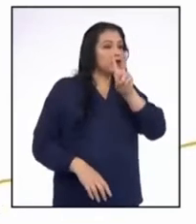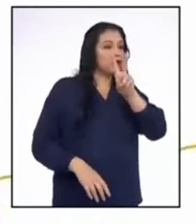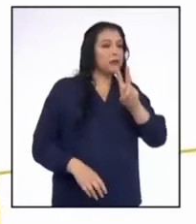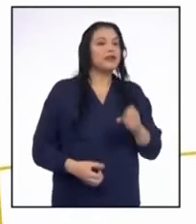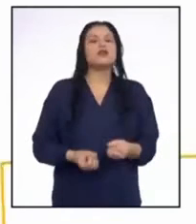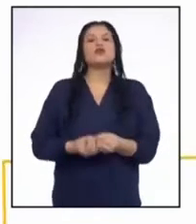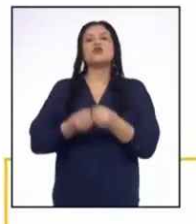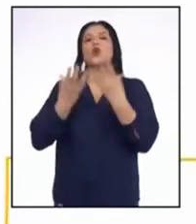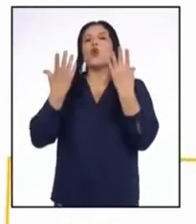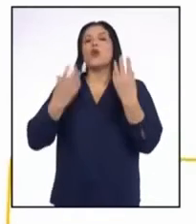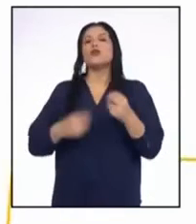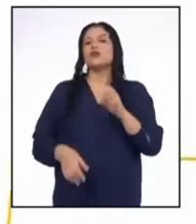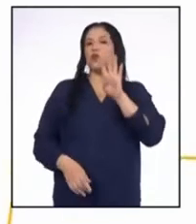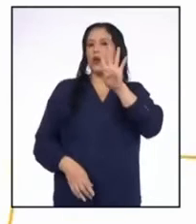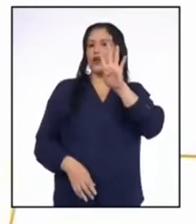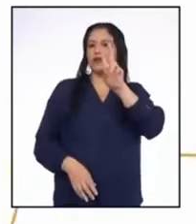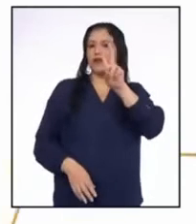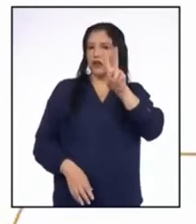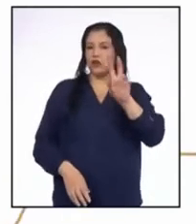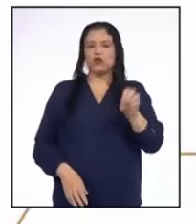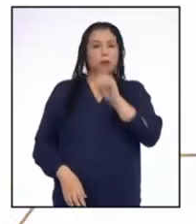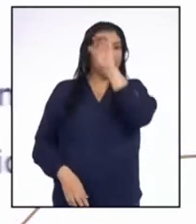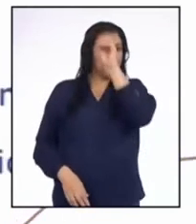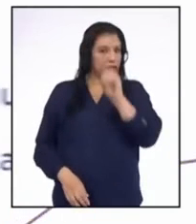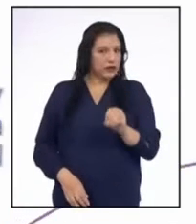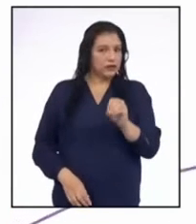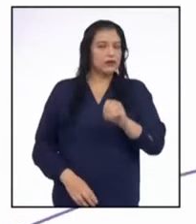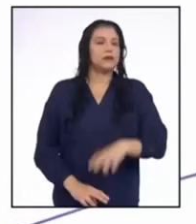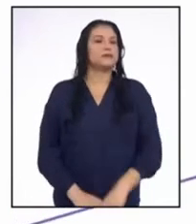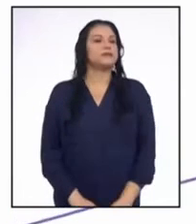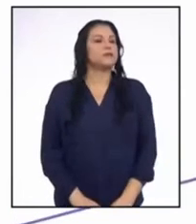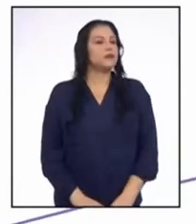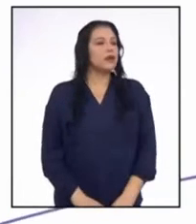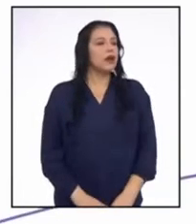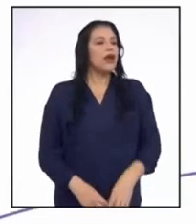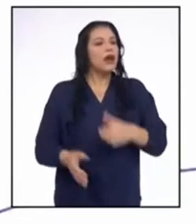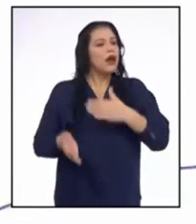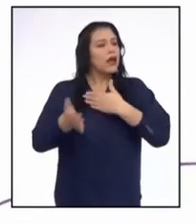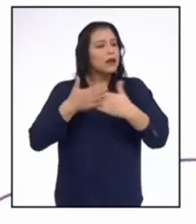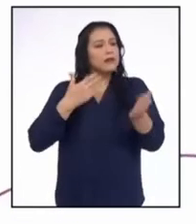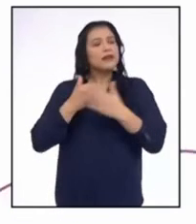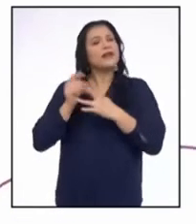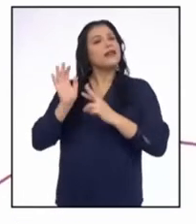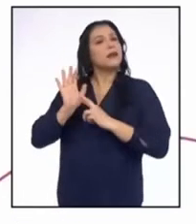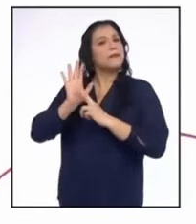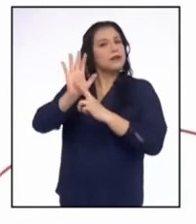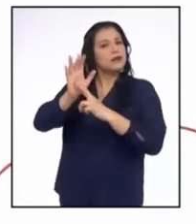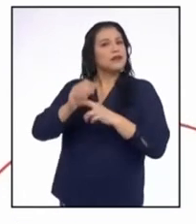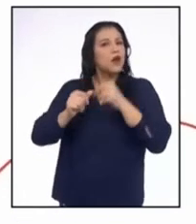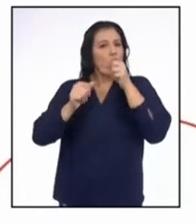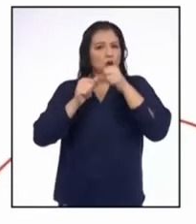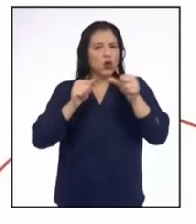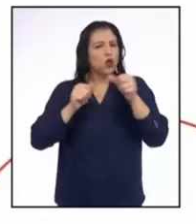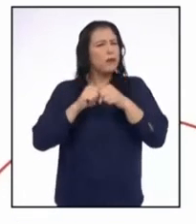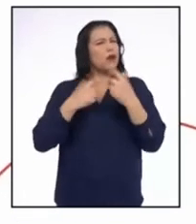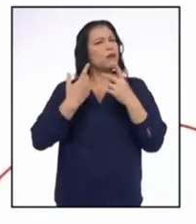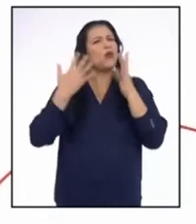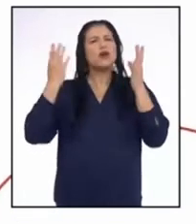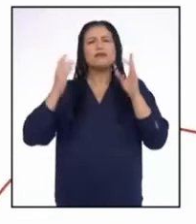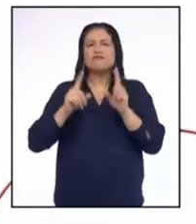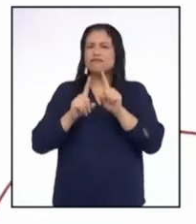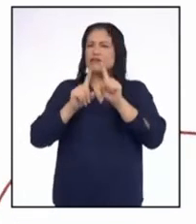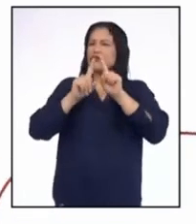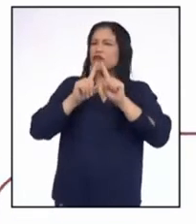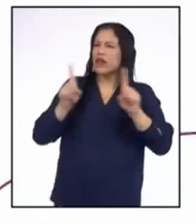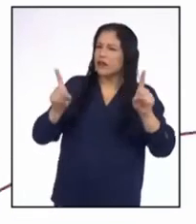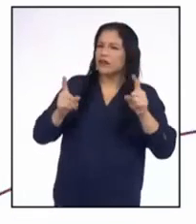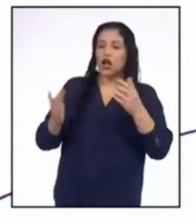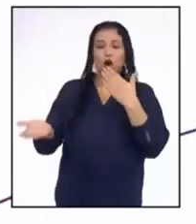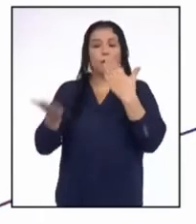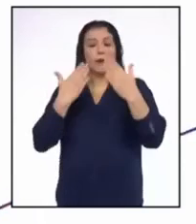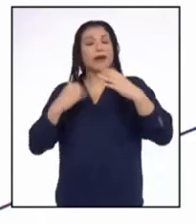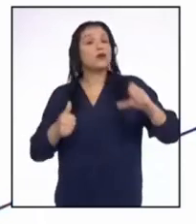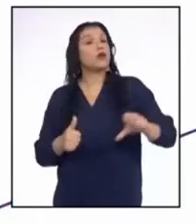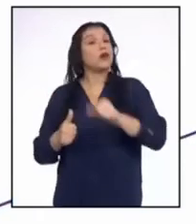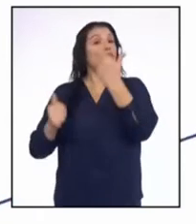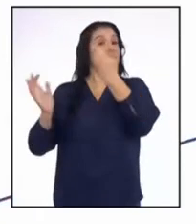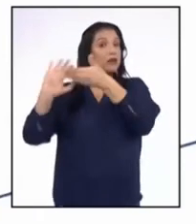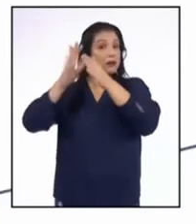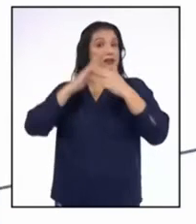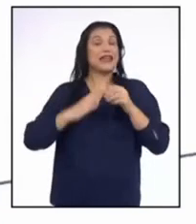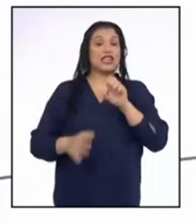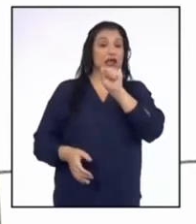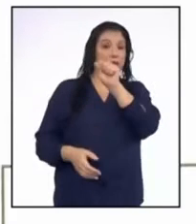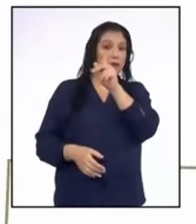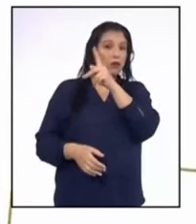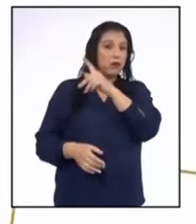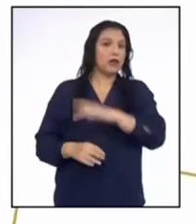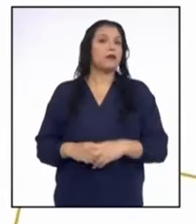de variación es del 42%. A pesar de representar un valor muy heterogéneo en comparación con la comunidad